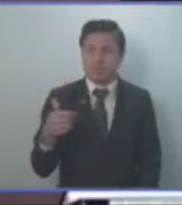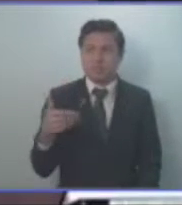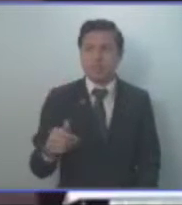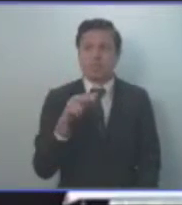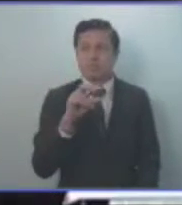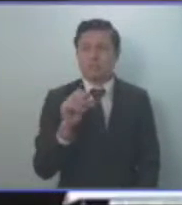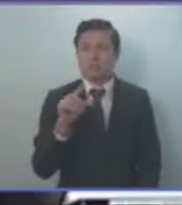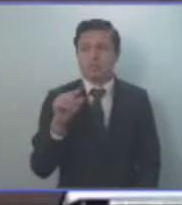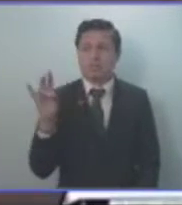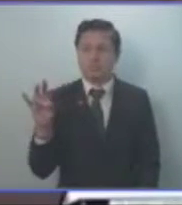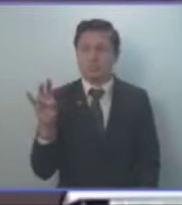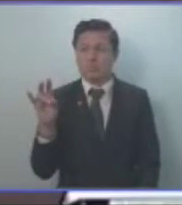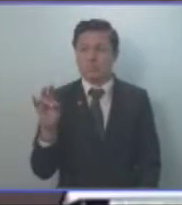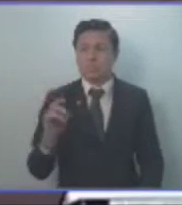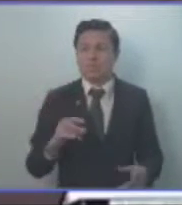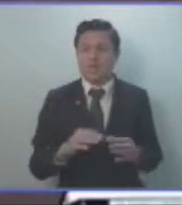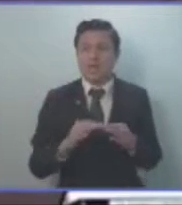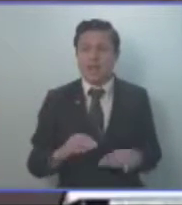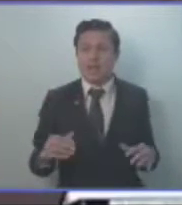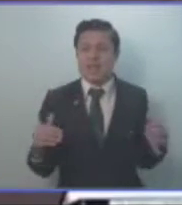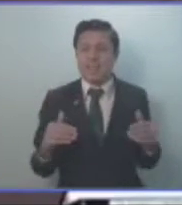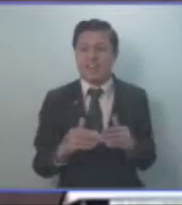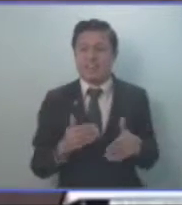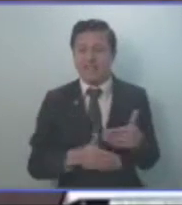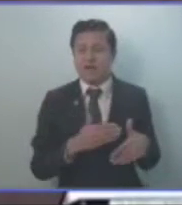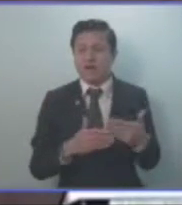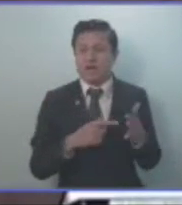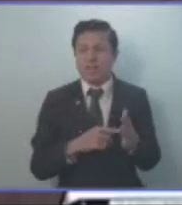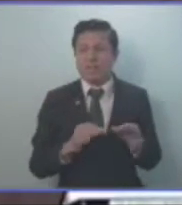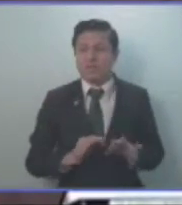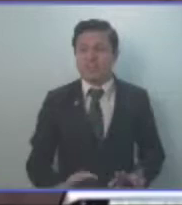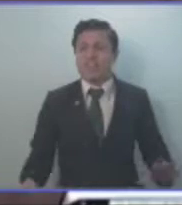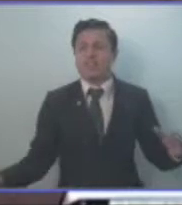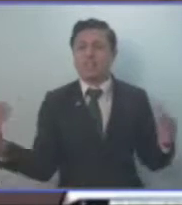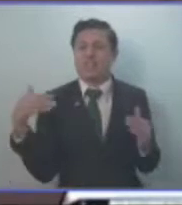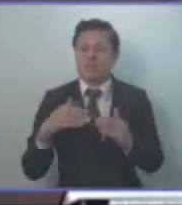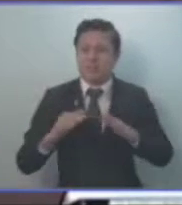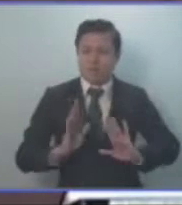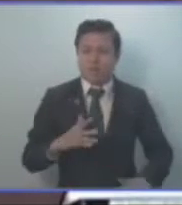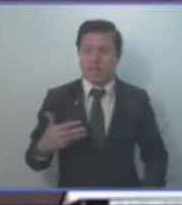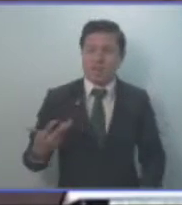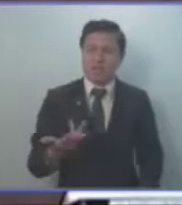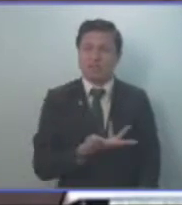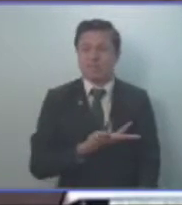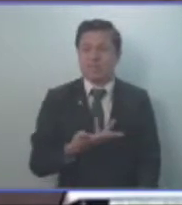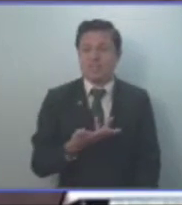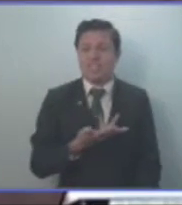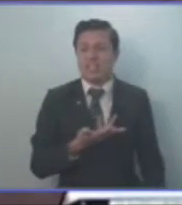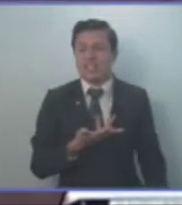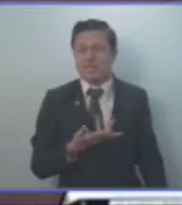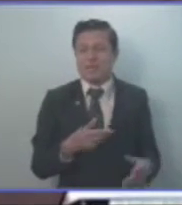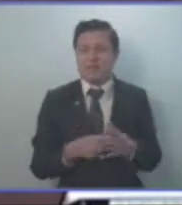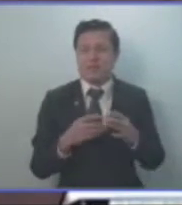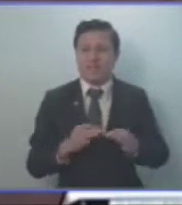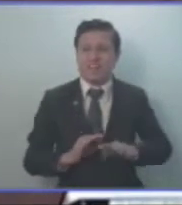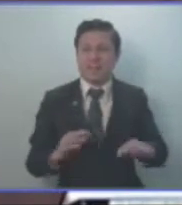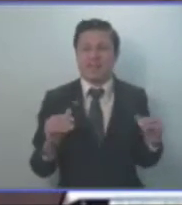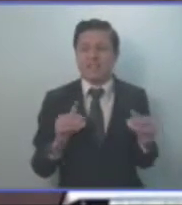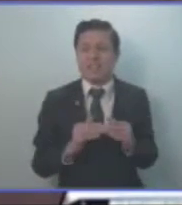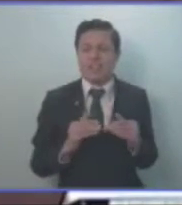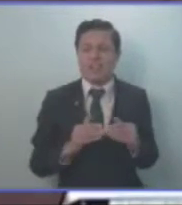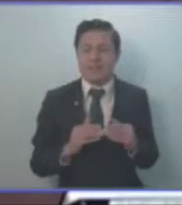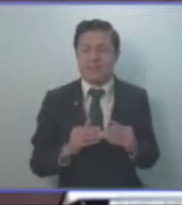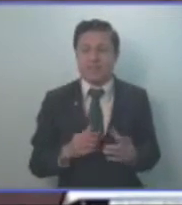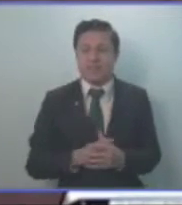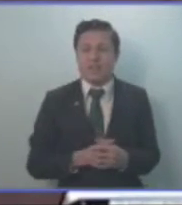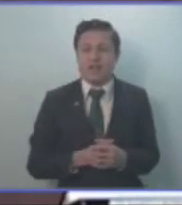año 2017, publicado en el Diario Oficial número 163, tomo número 416 del 4 de septiembre